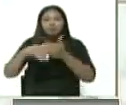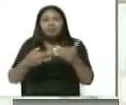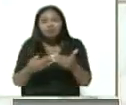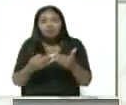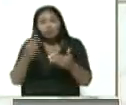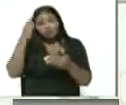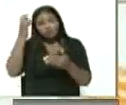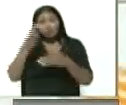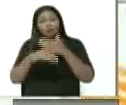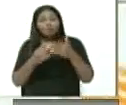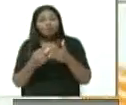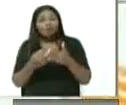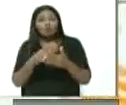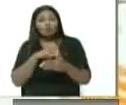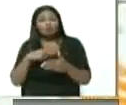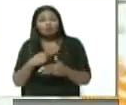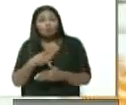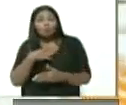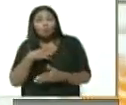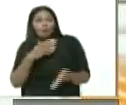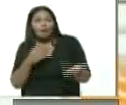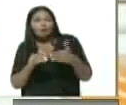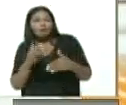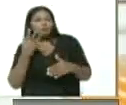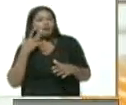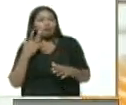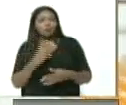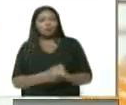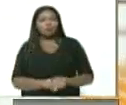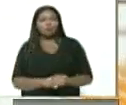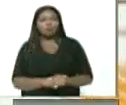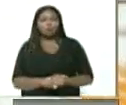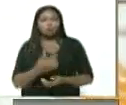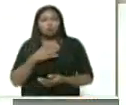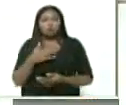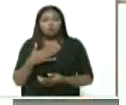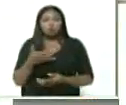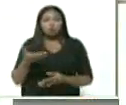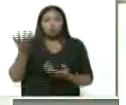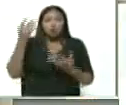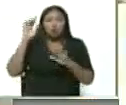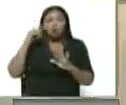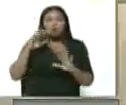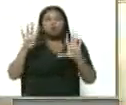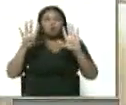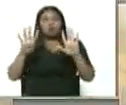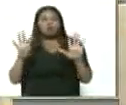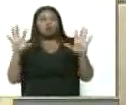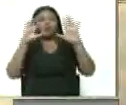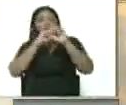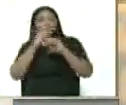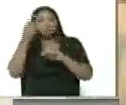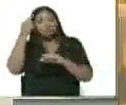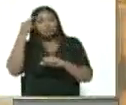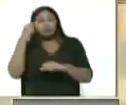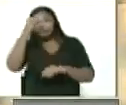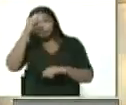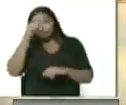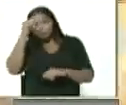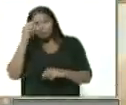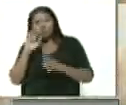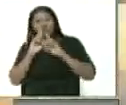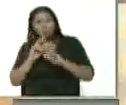el concello no pueden salir digamos supongamos que estamos a las nueve de la noche del día domingo bien esperando los resultados